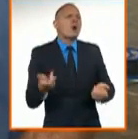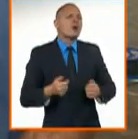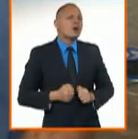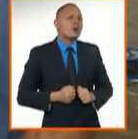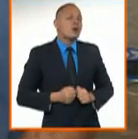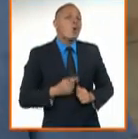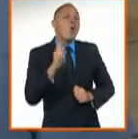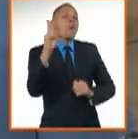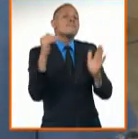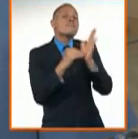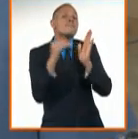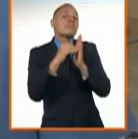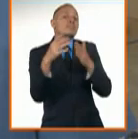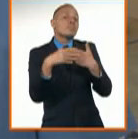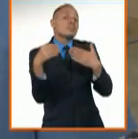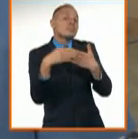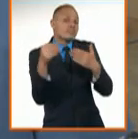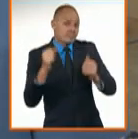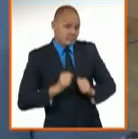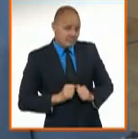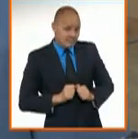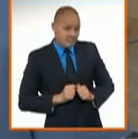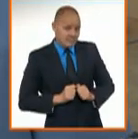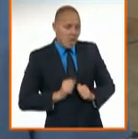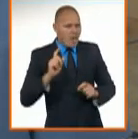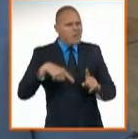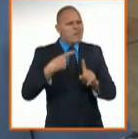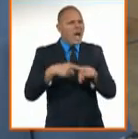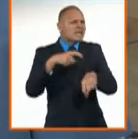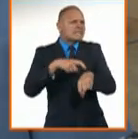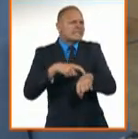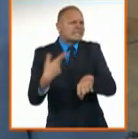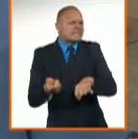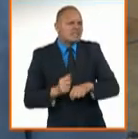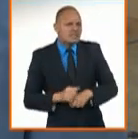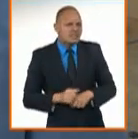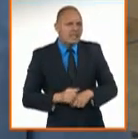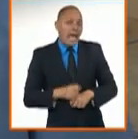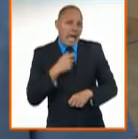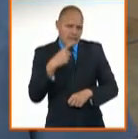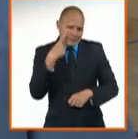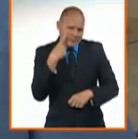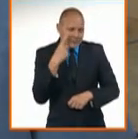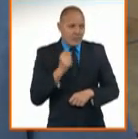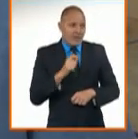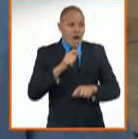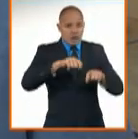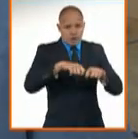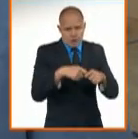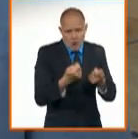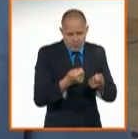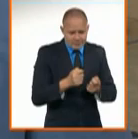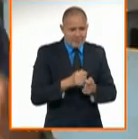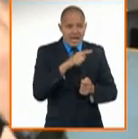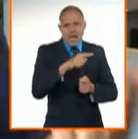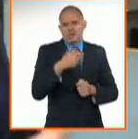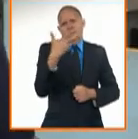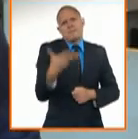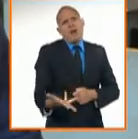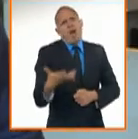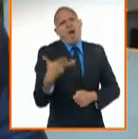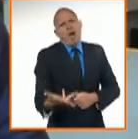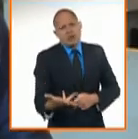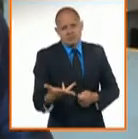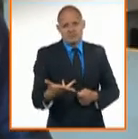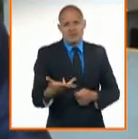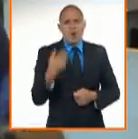ejecutar estos trabajos y segundo es el tiempo que nos tomaría exportar este rotor que pesa 36 toneladas esto nos da